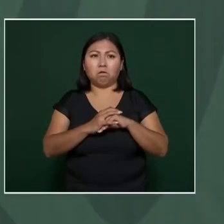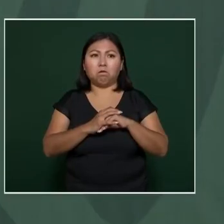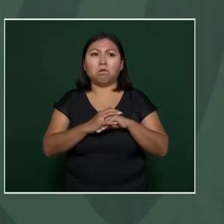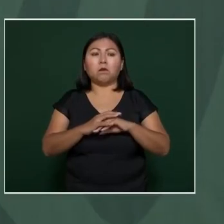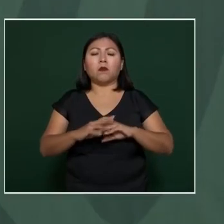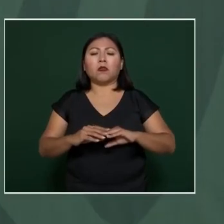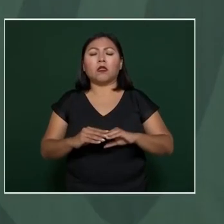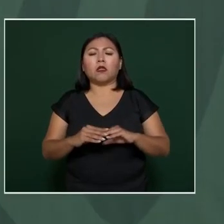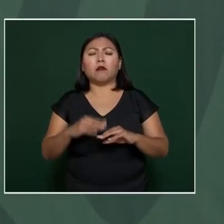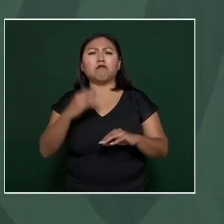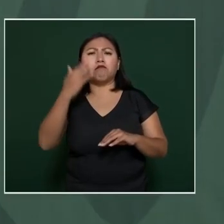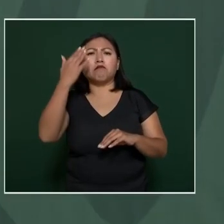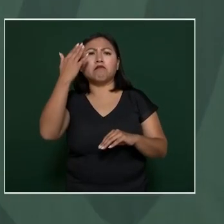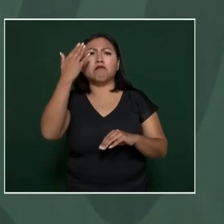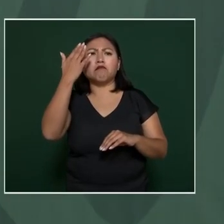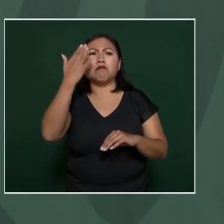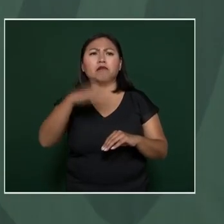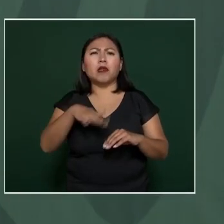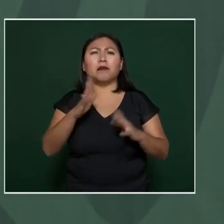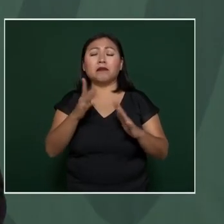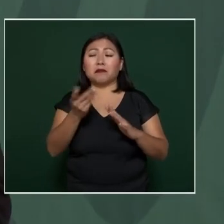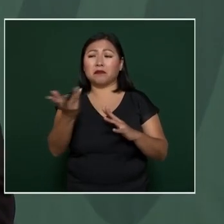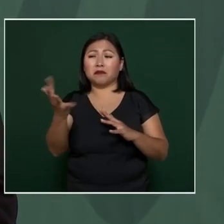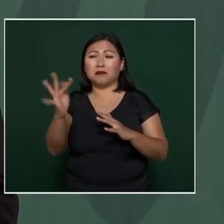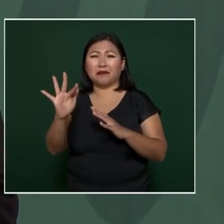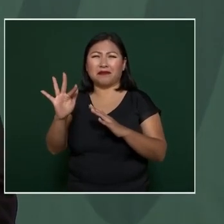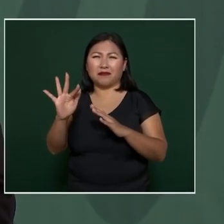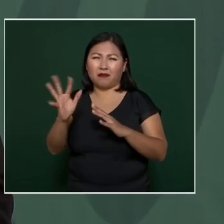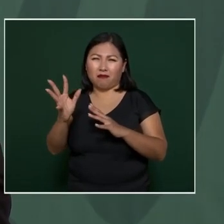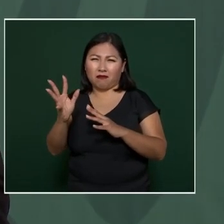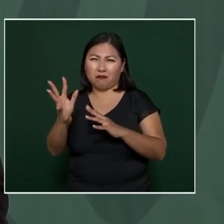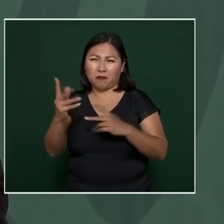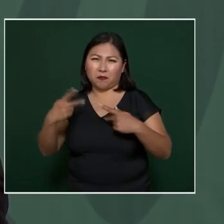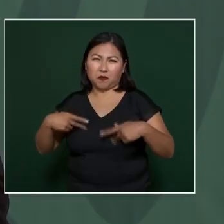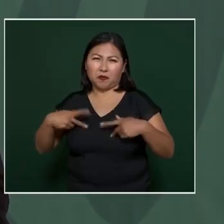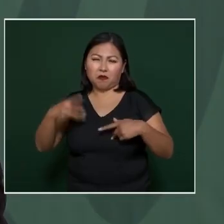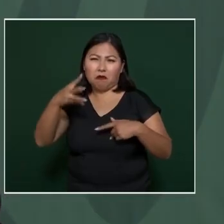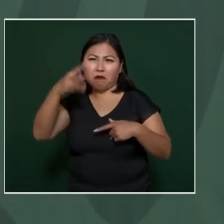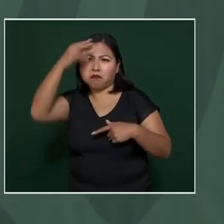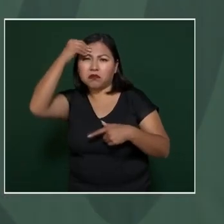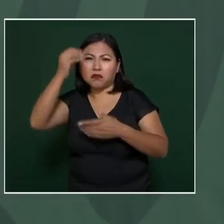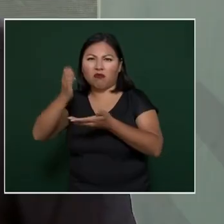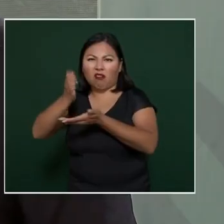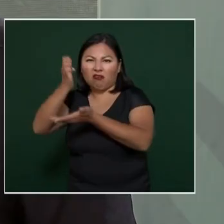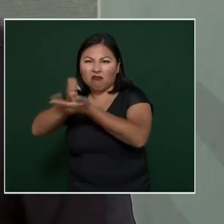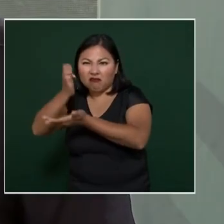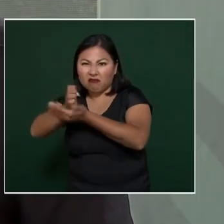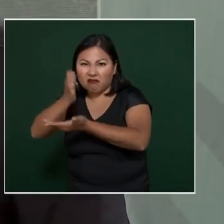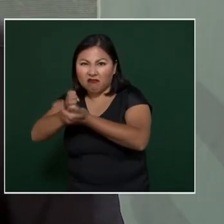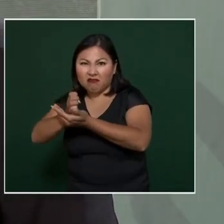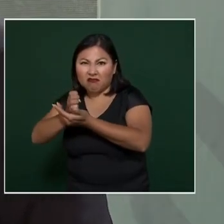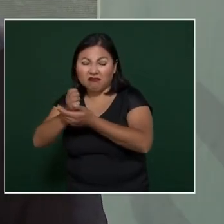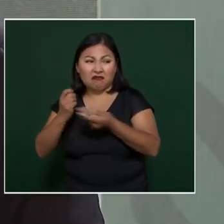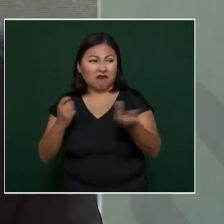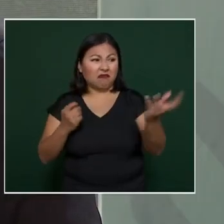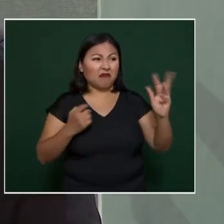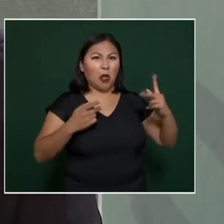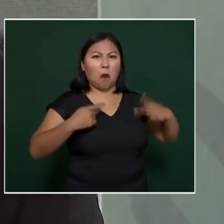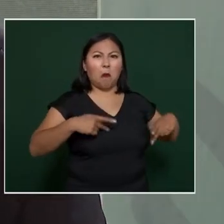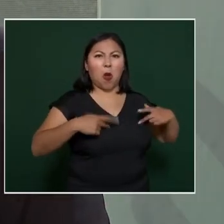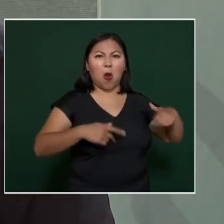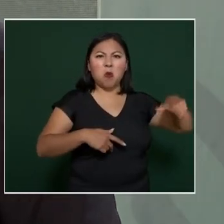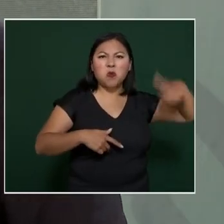nunca esos economistas protestaron cuando estaban saqueando al